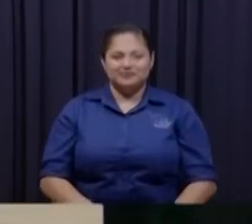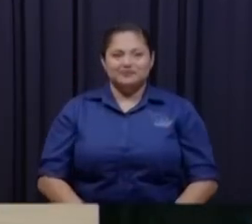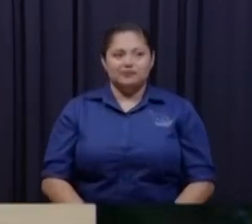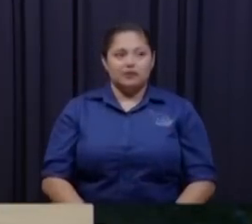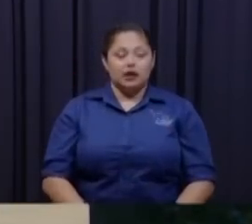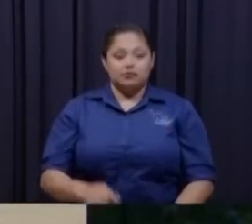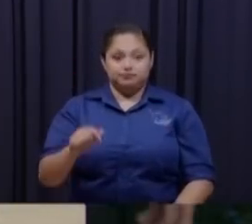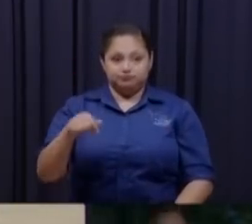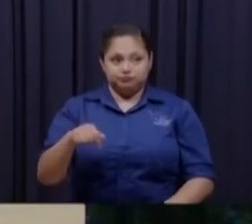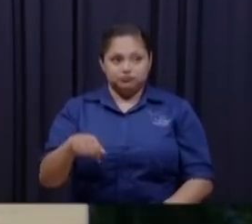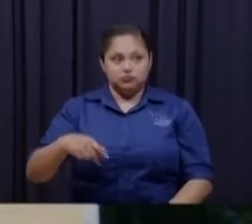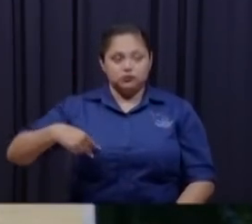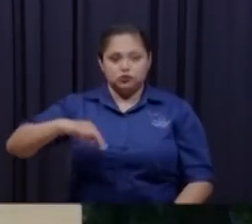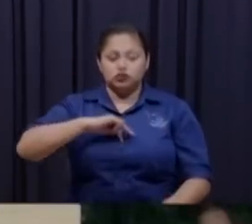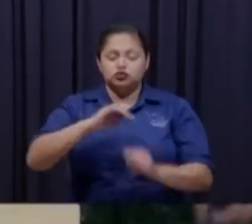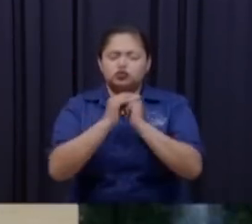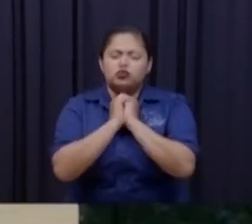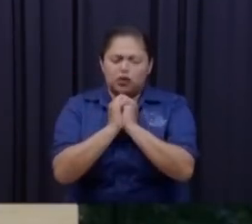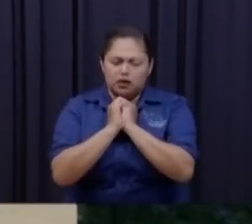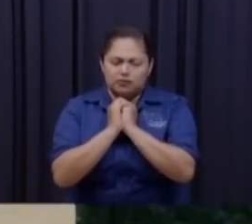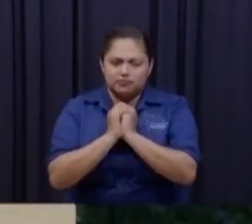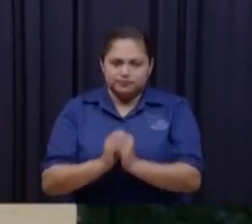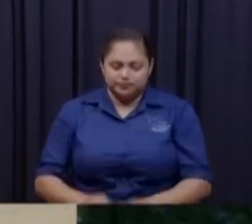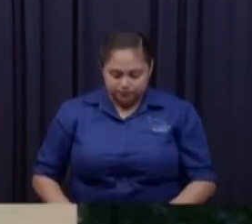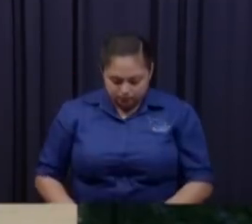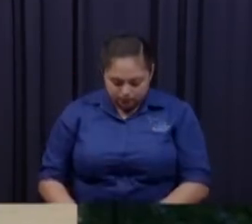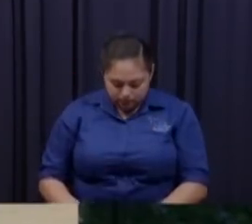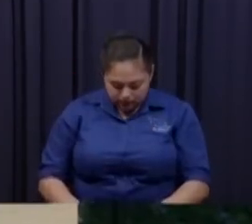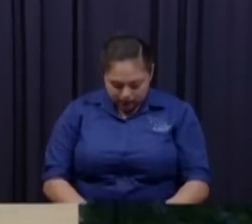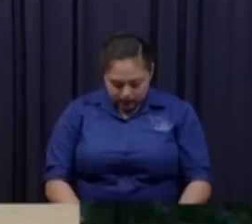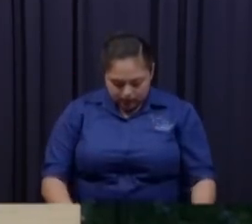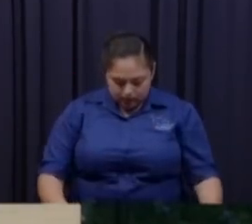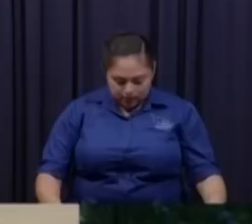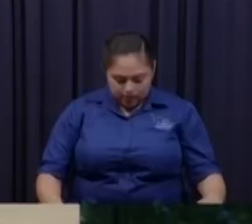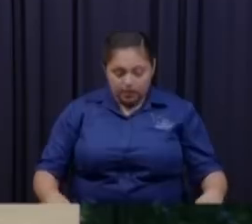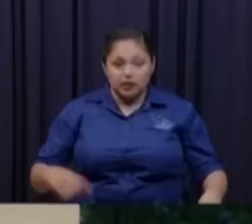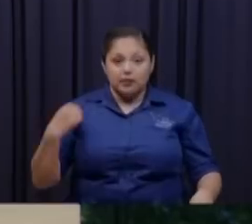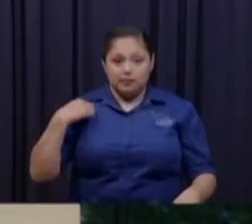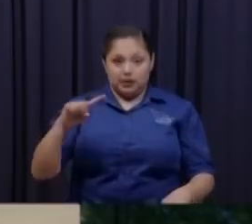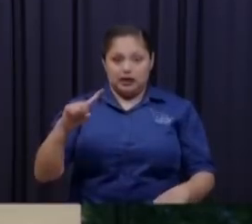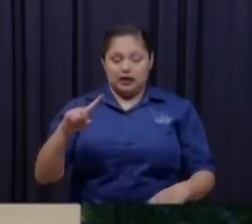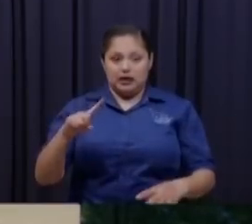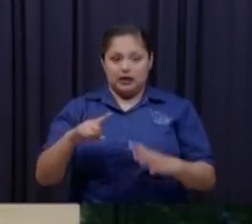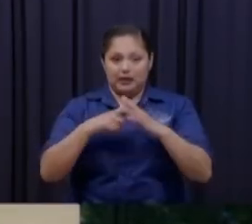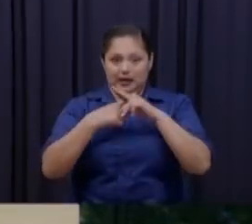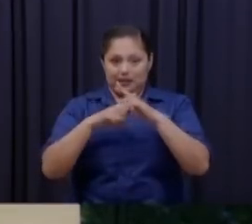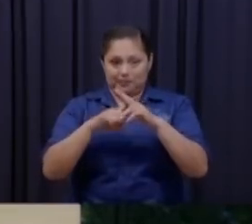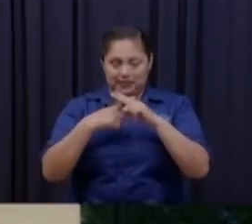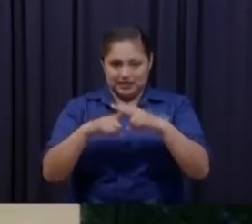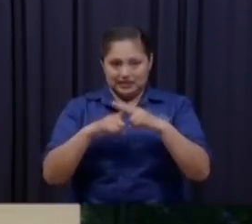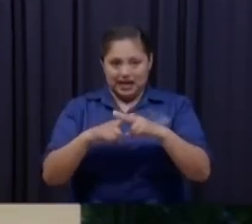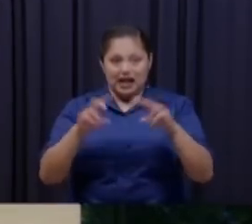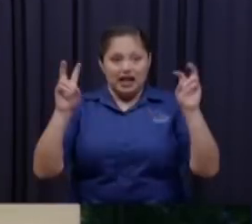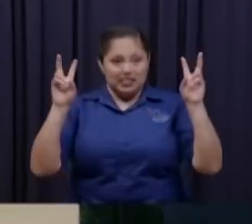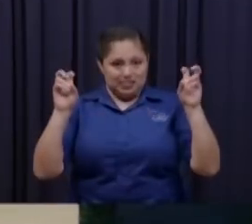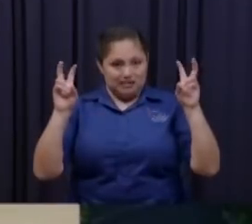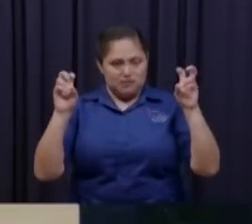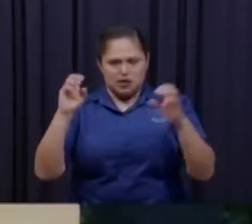Vamos a hacer una oración una vez más para poder abordar esta temática tan